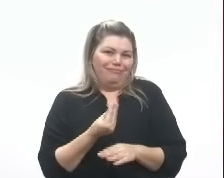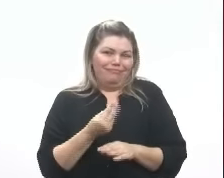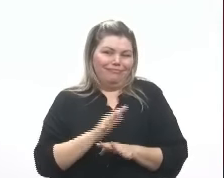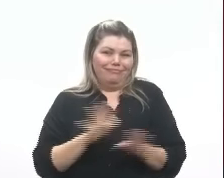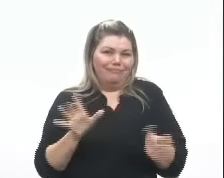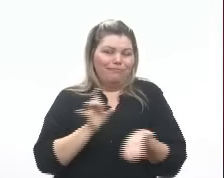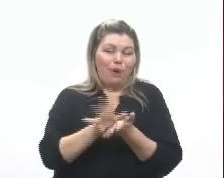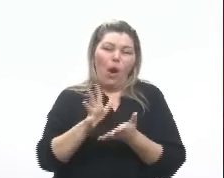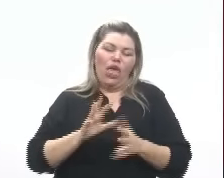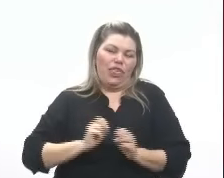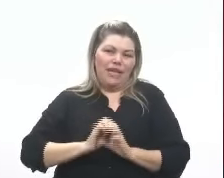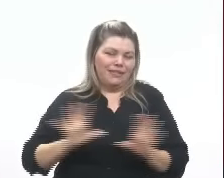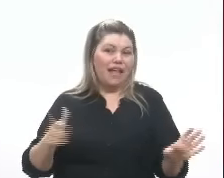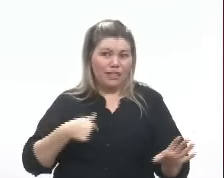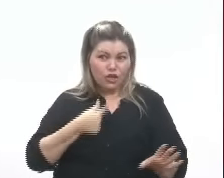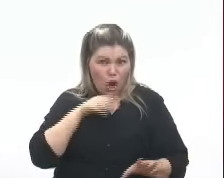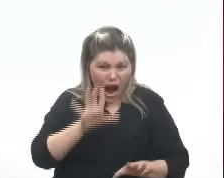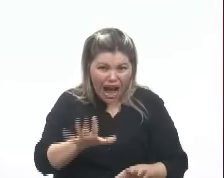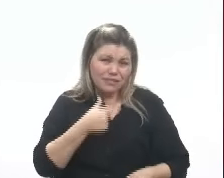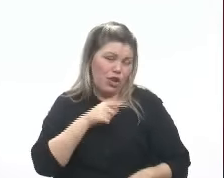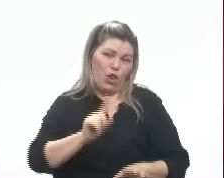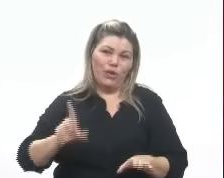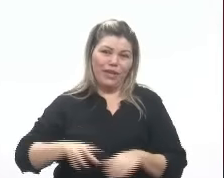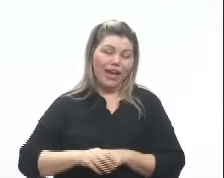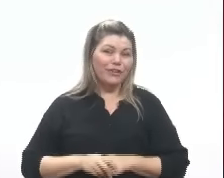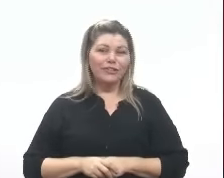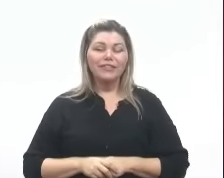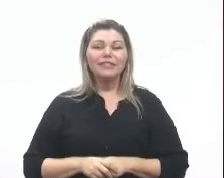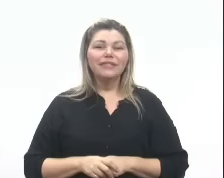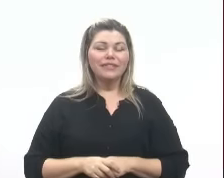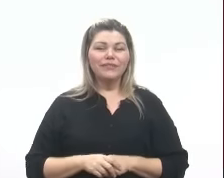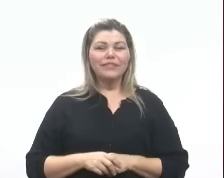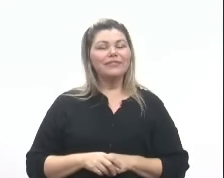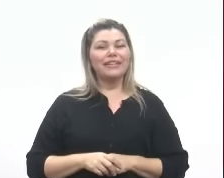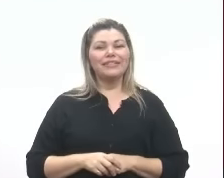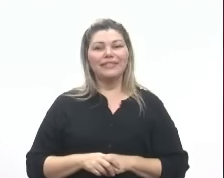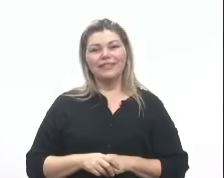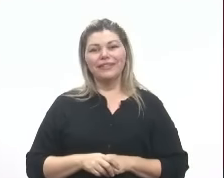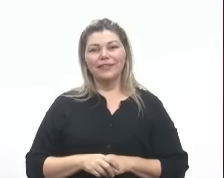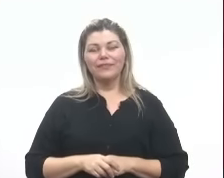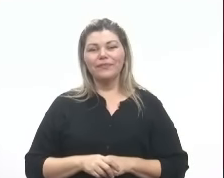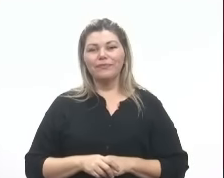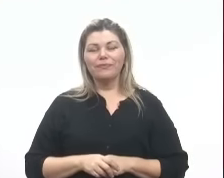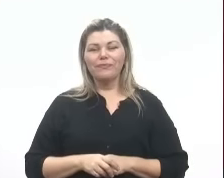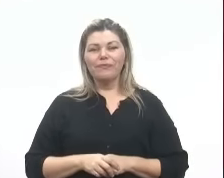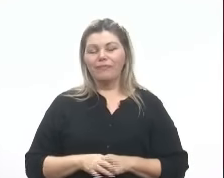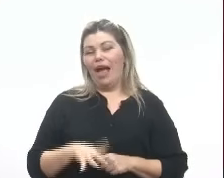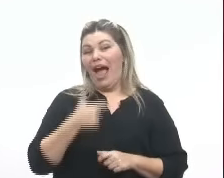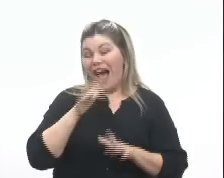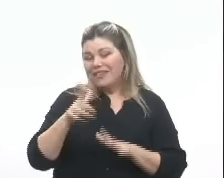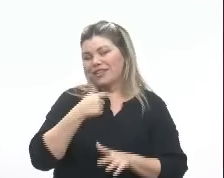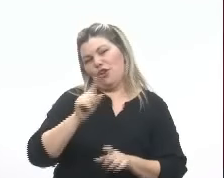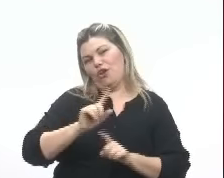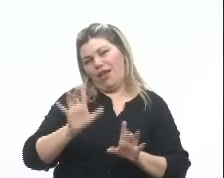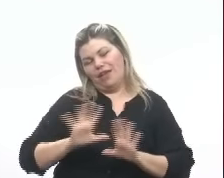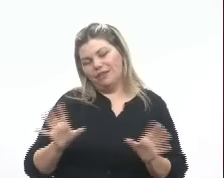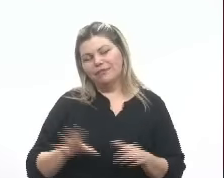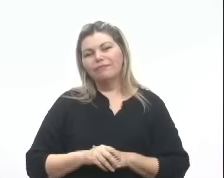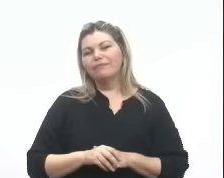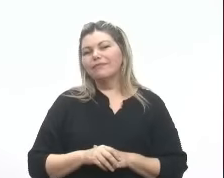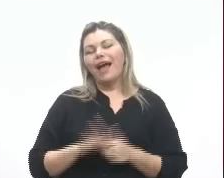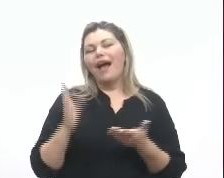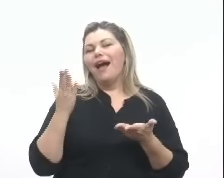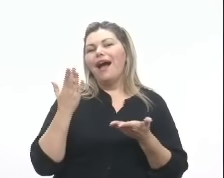Entonces yo no quiero apostar yo a eso, ¿verdad? Se lo juro, no quiero apostar a eso. Ahora, aparte de eso,